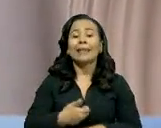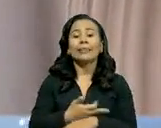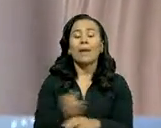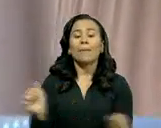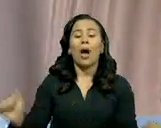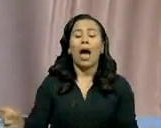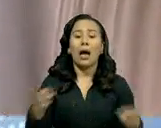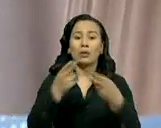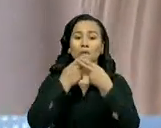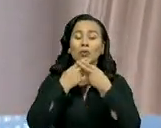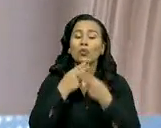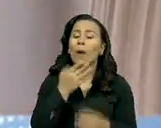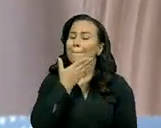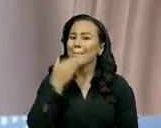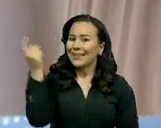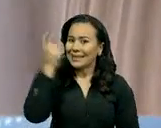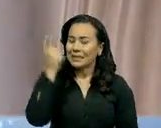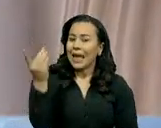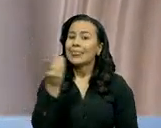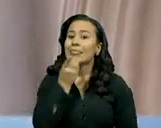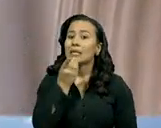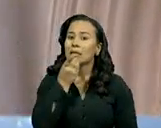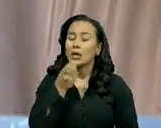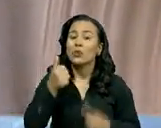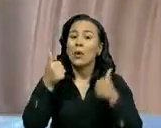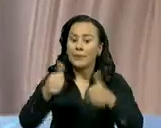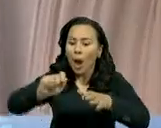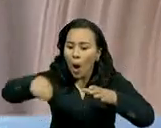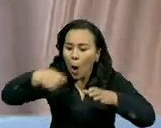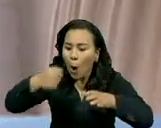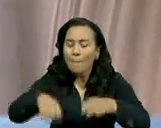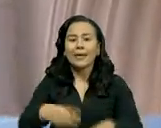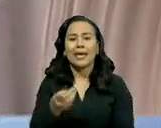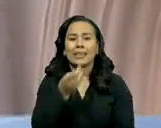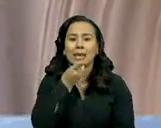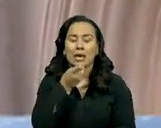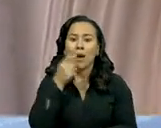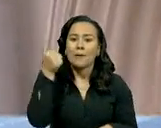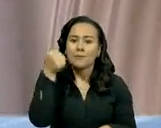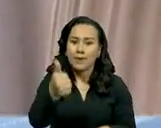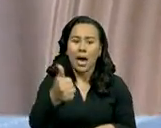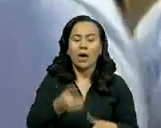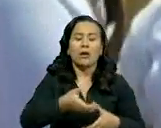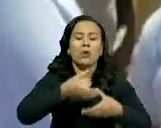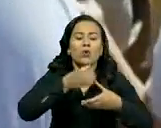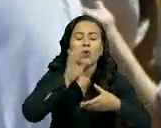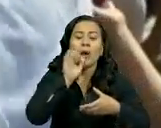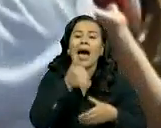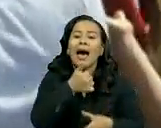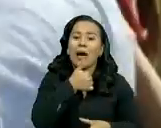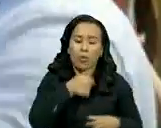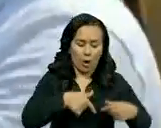penitencia, desayunen bien, hidrátense bien y participen con un corazón abierto.